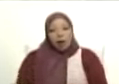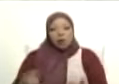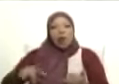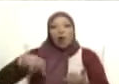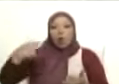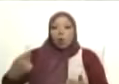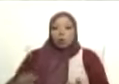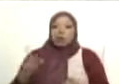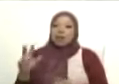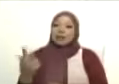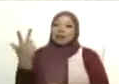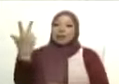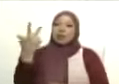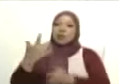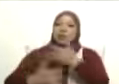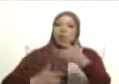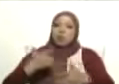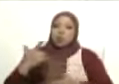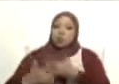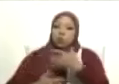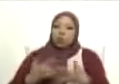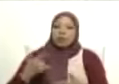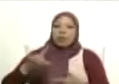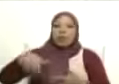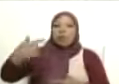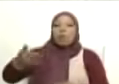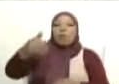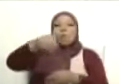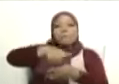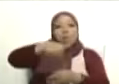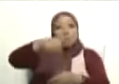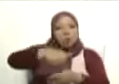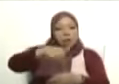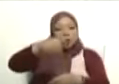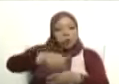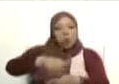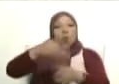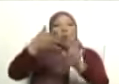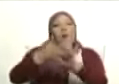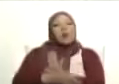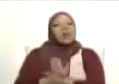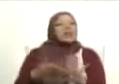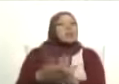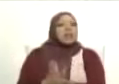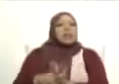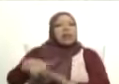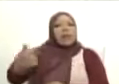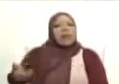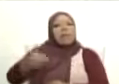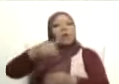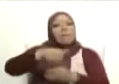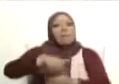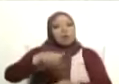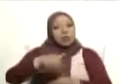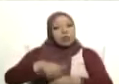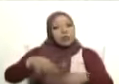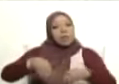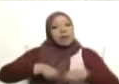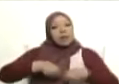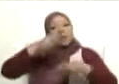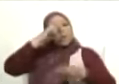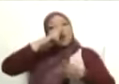fase que corresponde a la fase postelectoral, que contempla la vuelta a la calma con unas tres